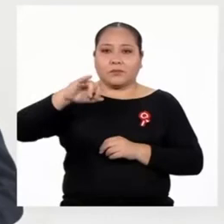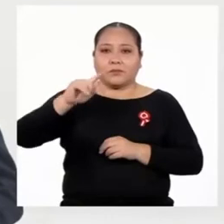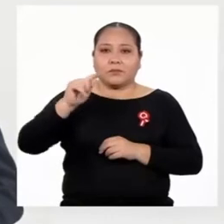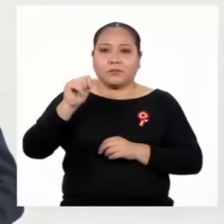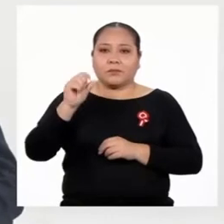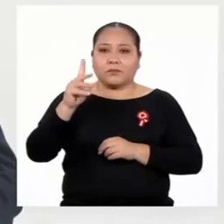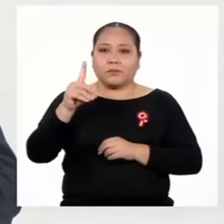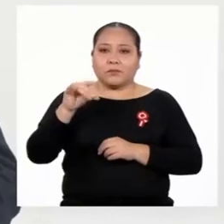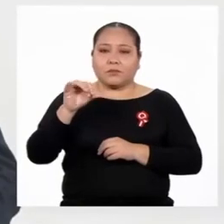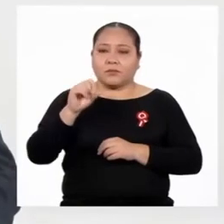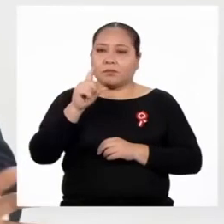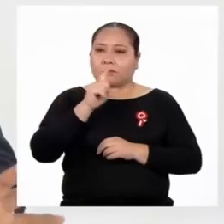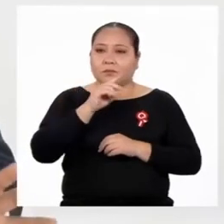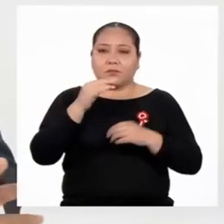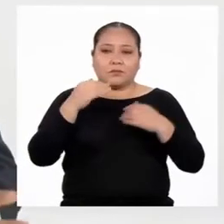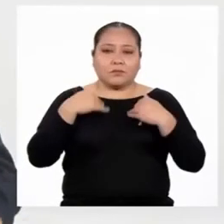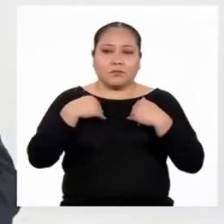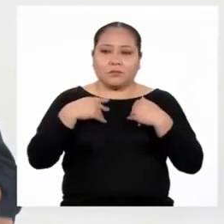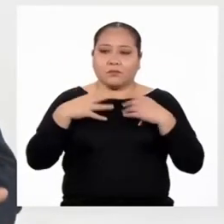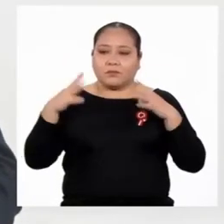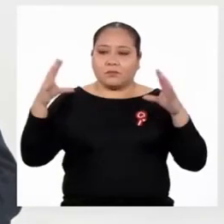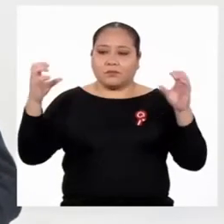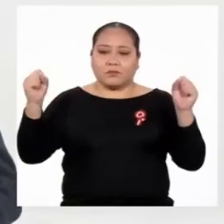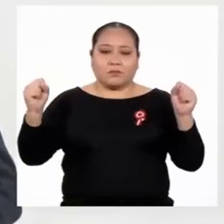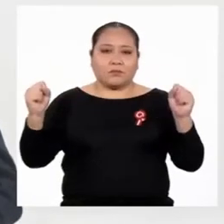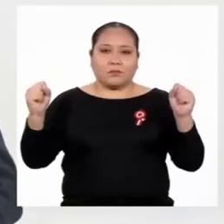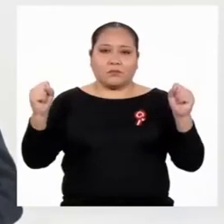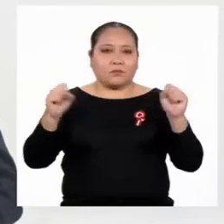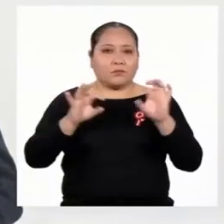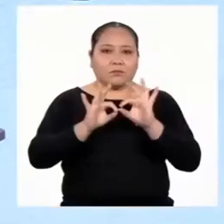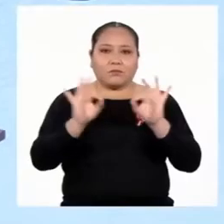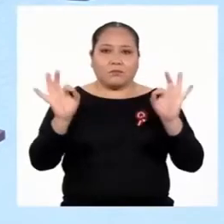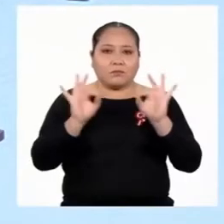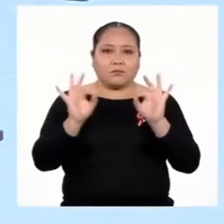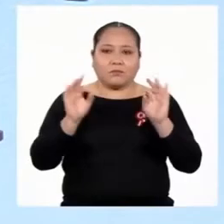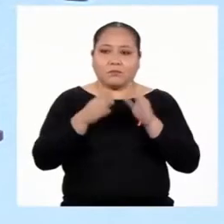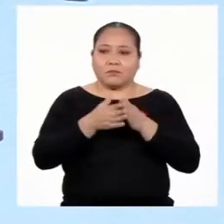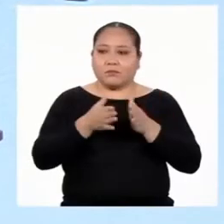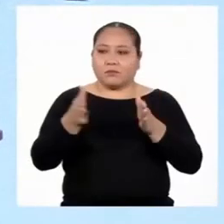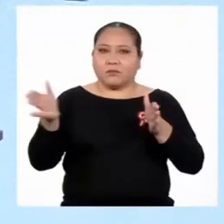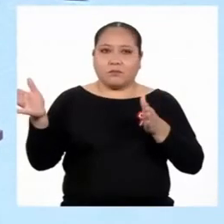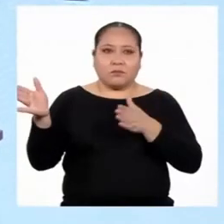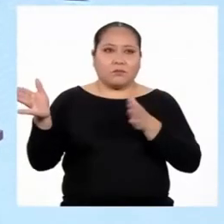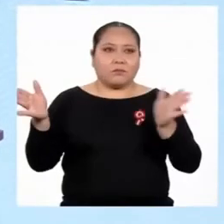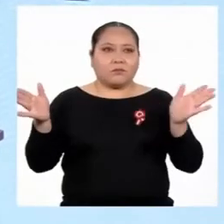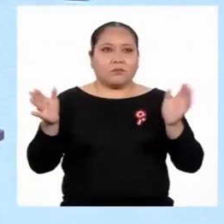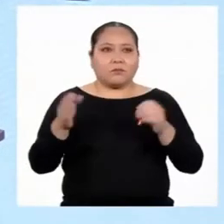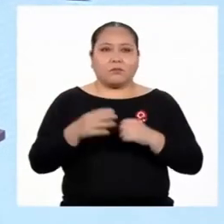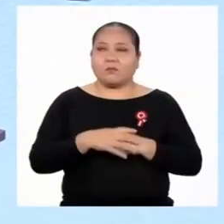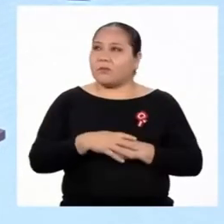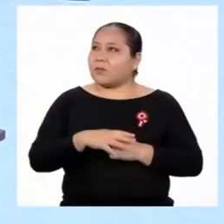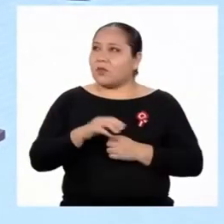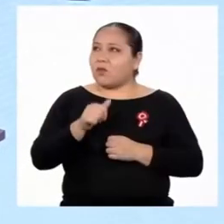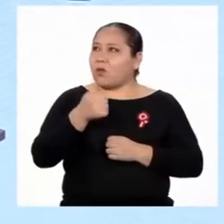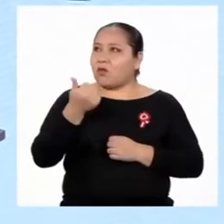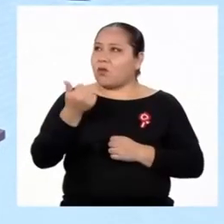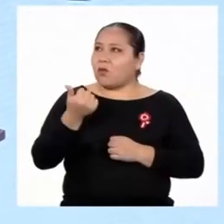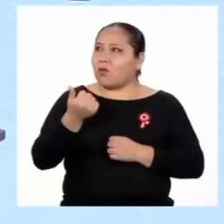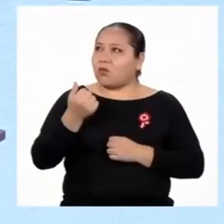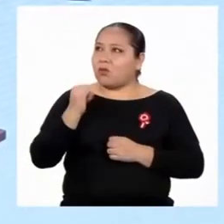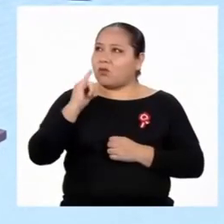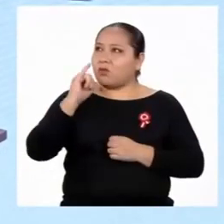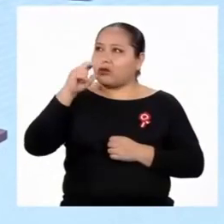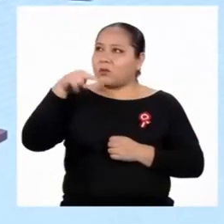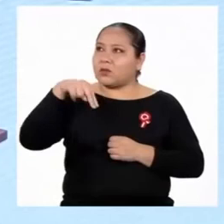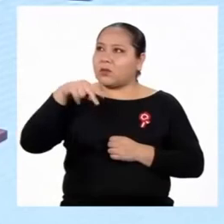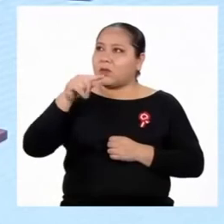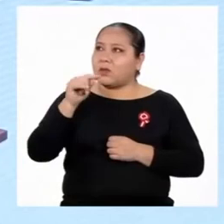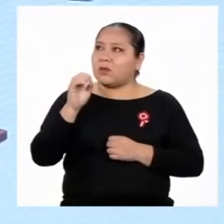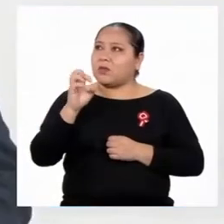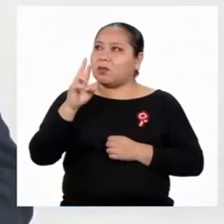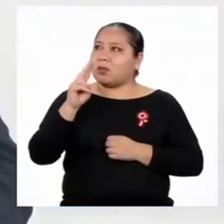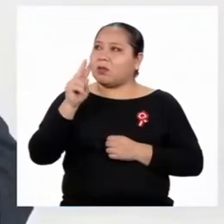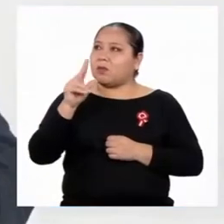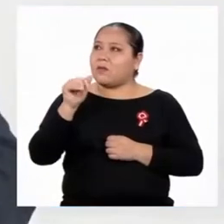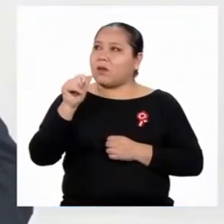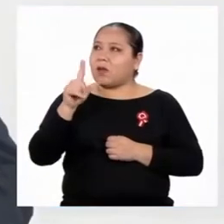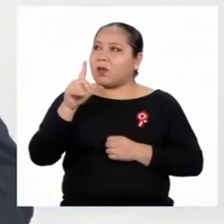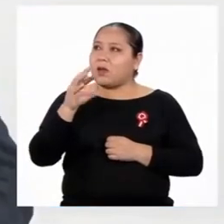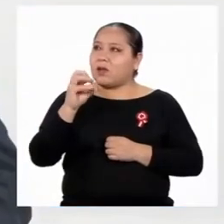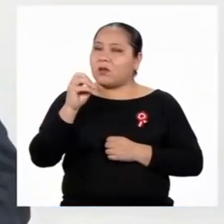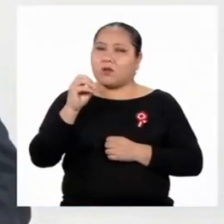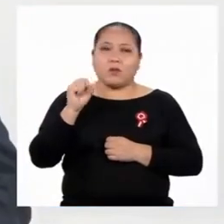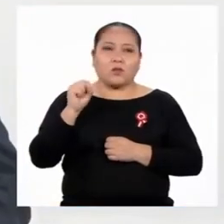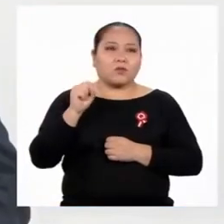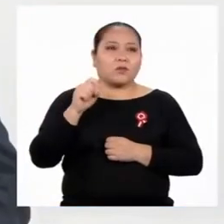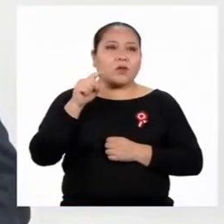tienen extremo en ninguna de las dos direcciones. Y ya no hay más tipos de intervalos, ¿no, profe?